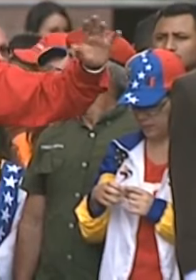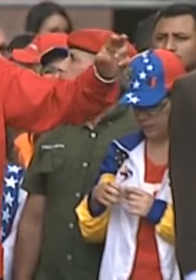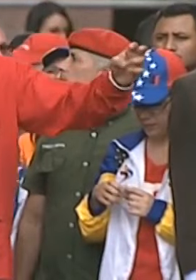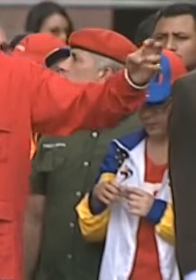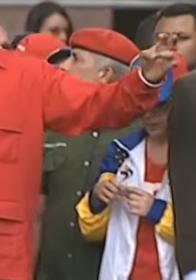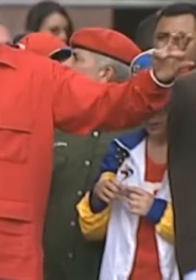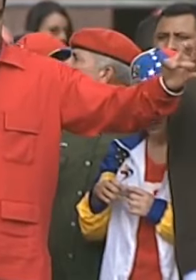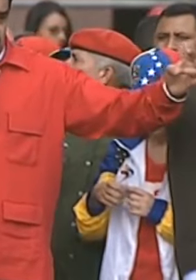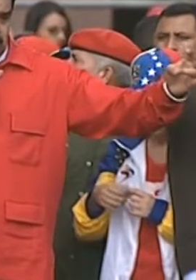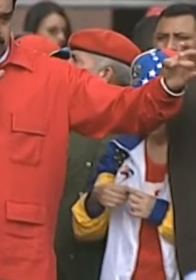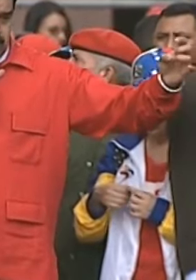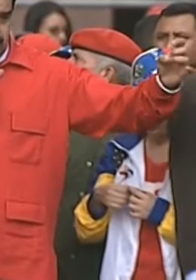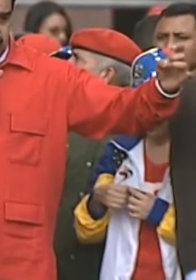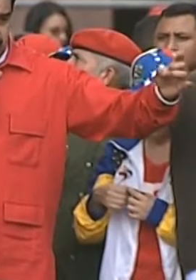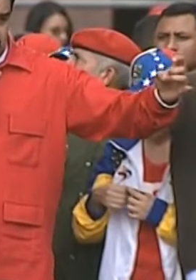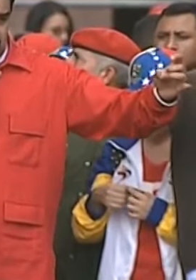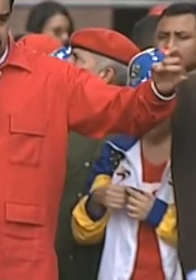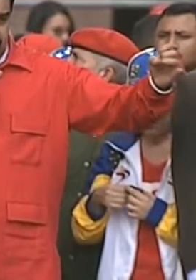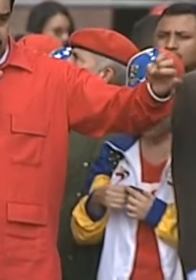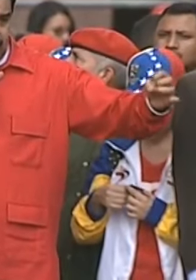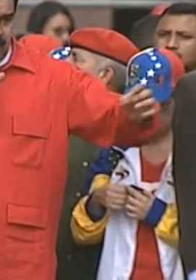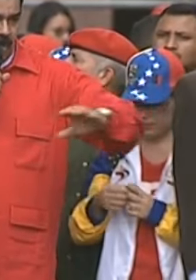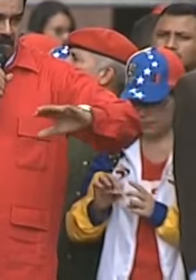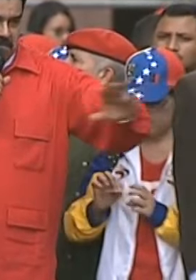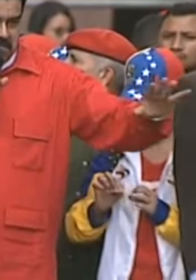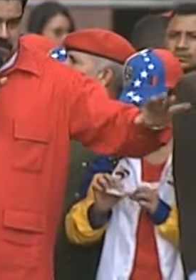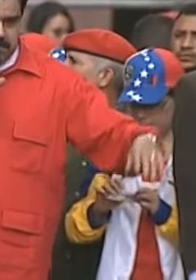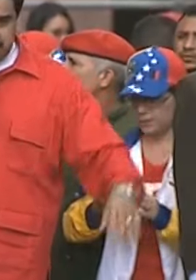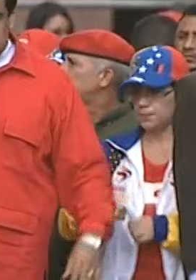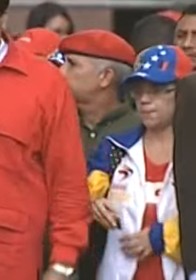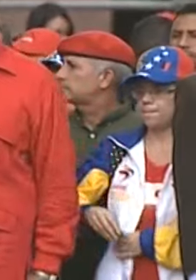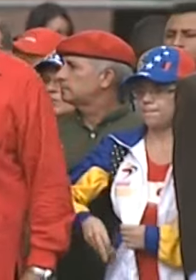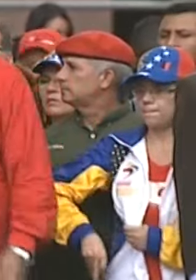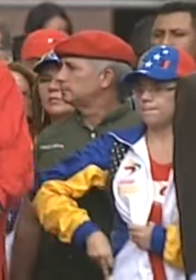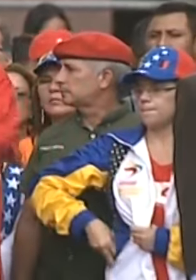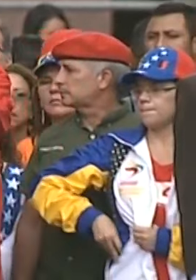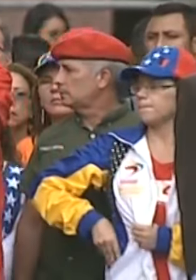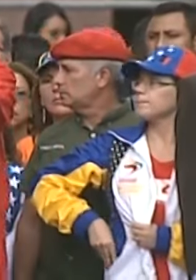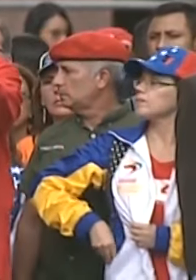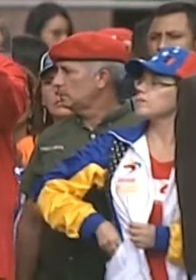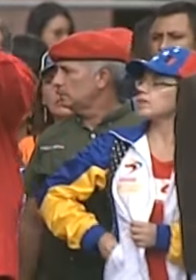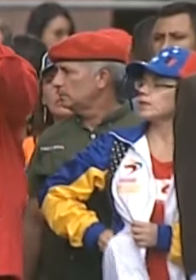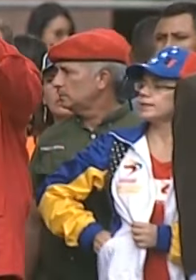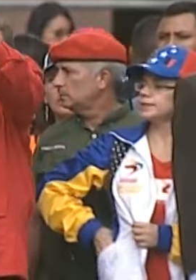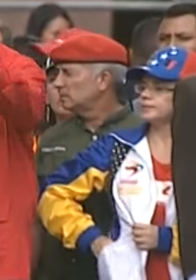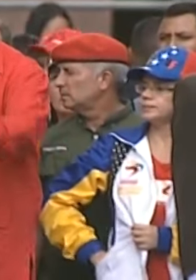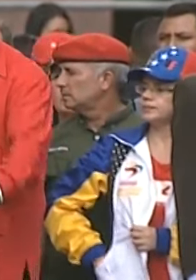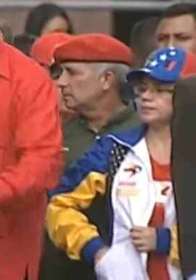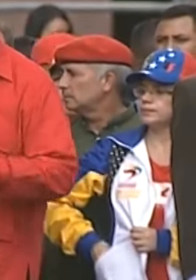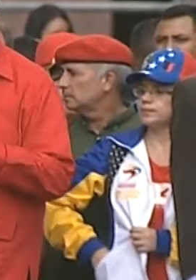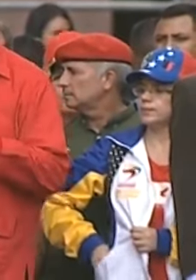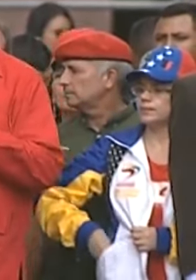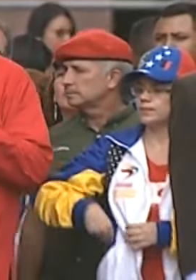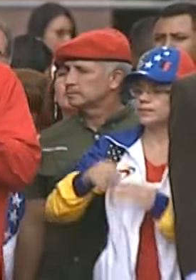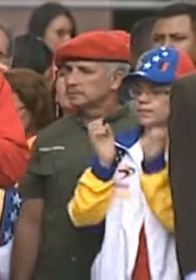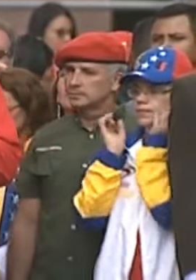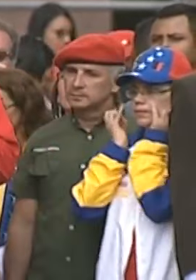7 elecciones continuas entre el 98, 99 y 2000, ¿no? El 2001 empezaron a